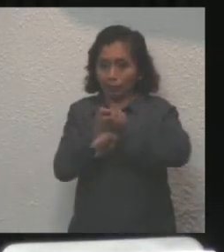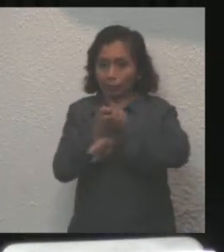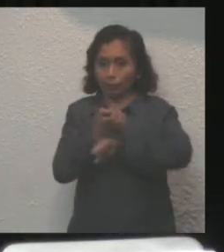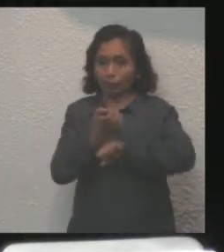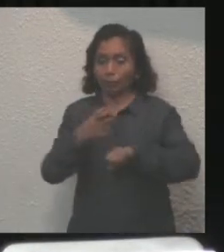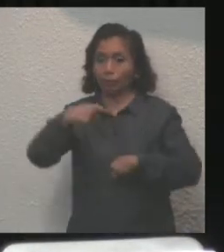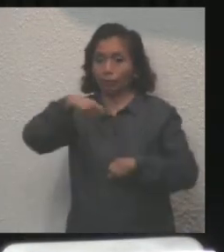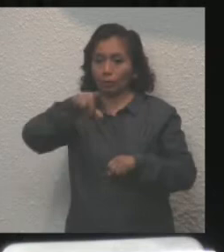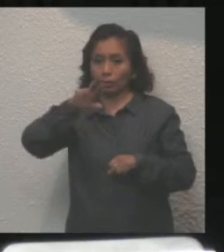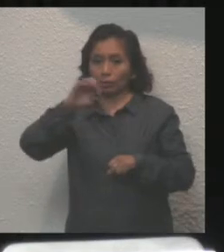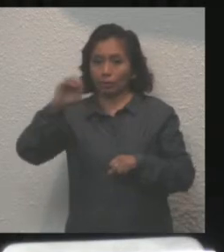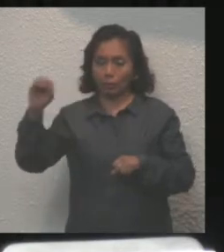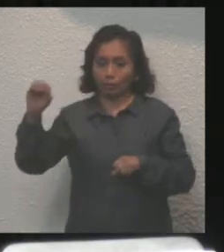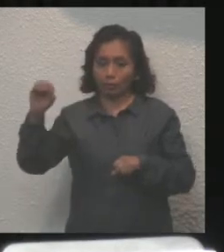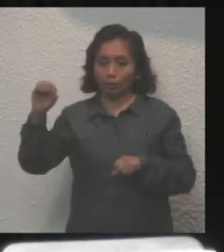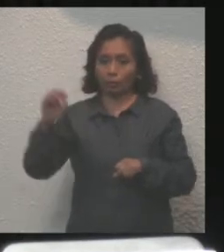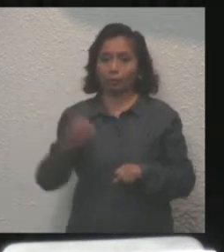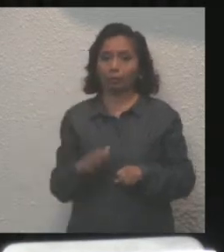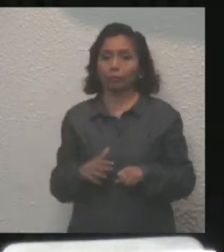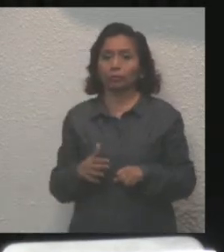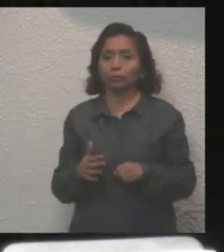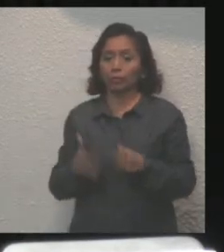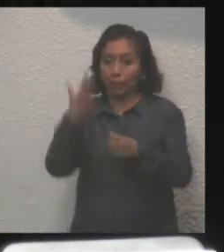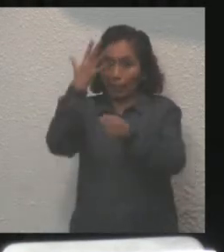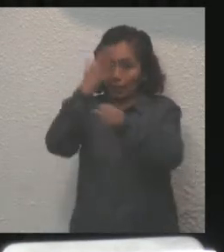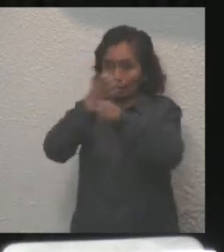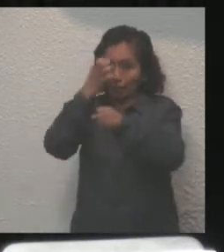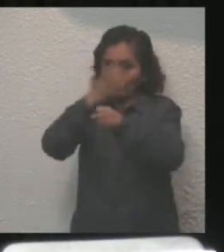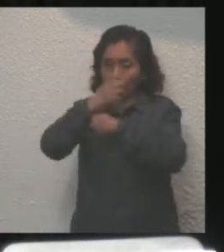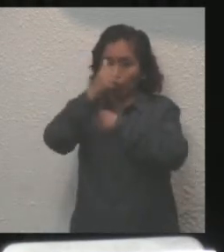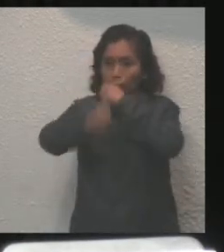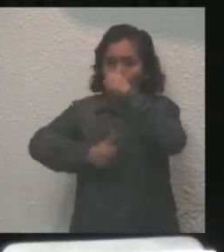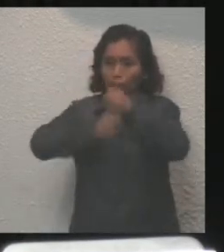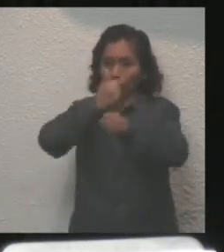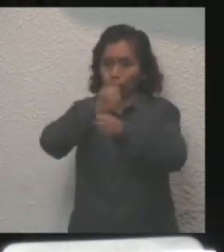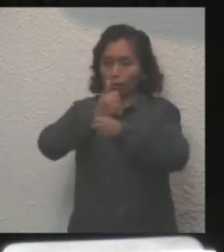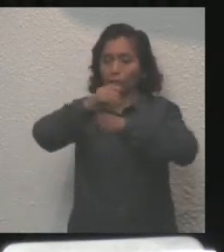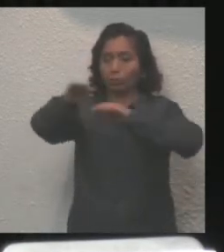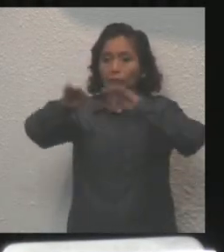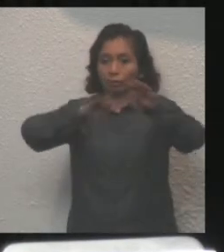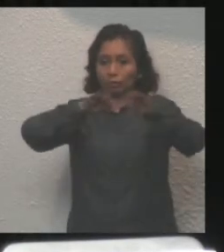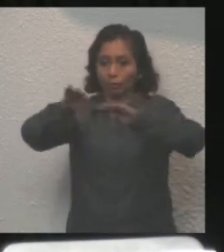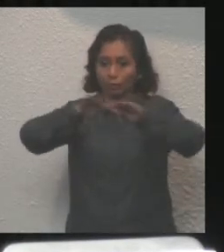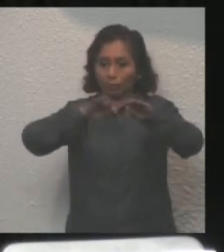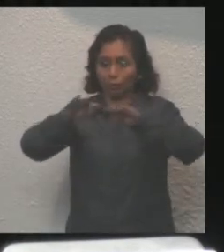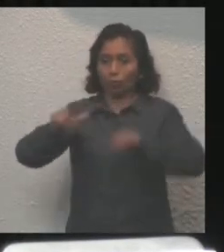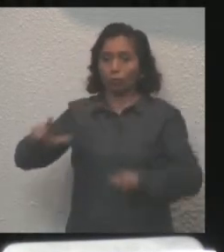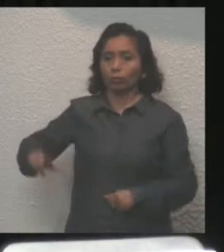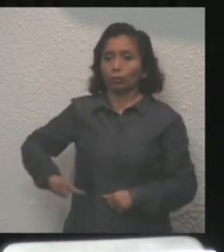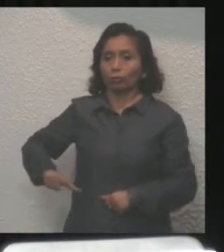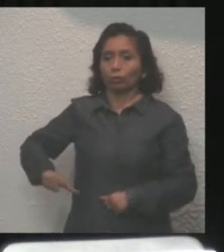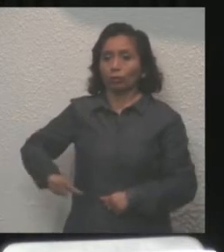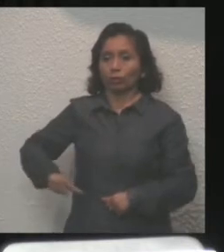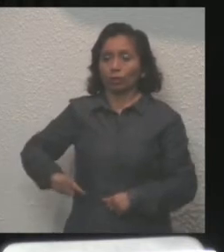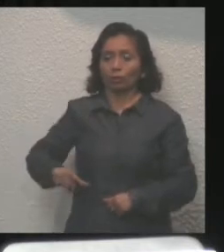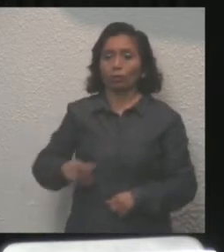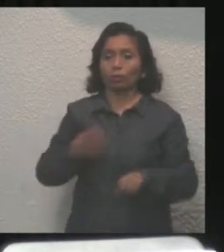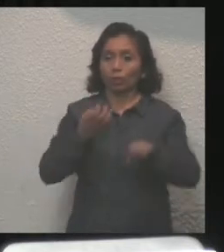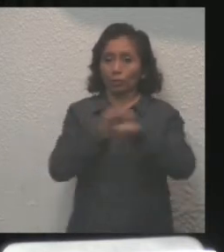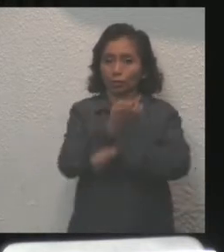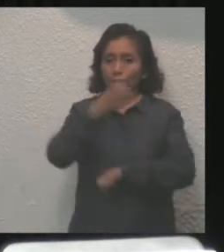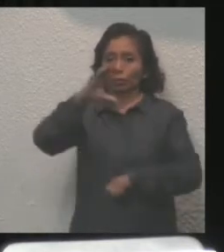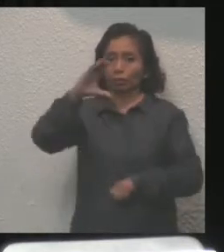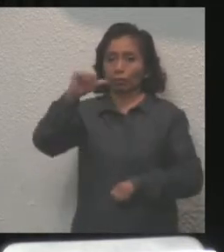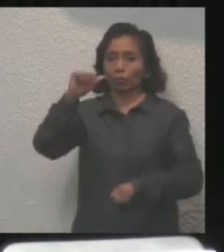Pública de Quintana Roo en el quinto año de ejercicio constitucional del gobernador del Estado, Carlos